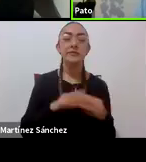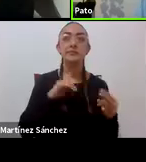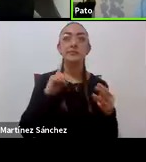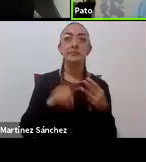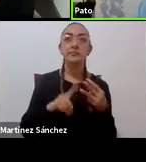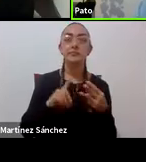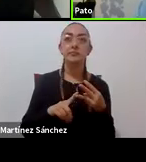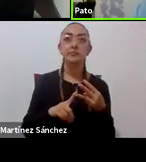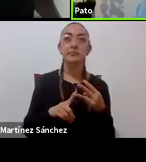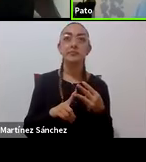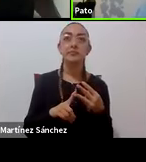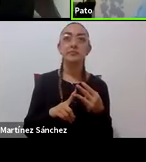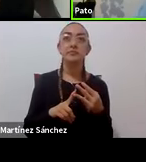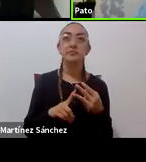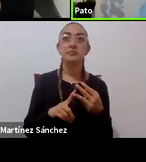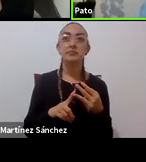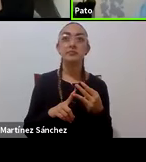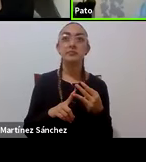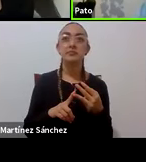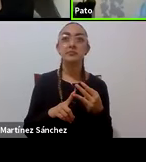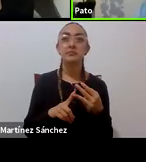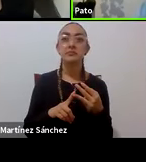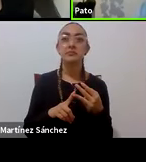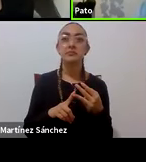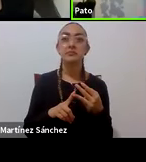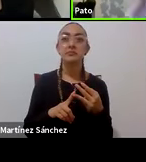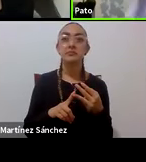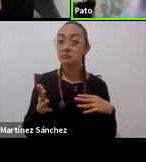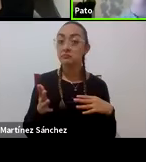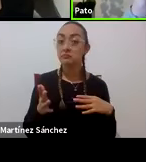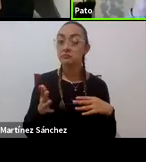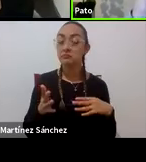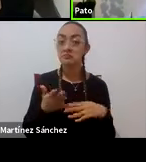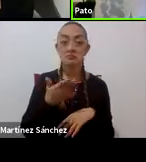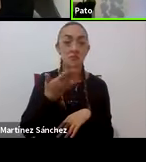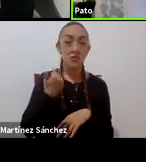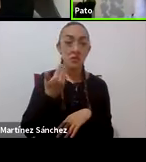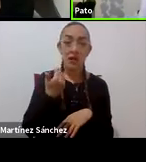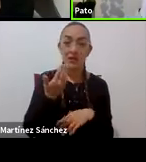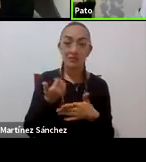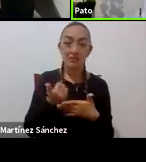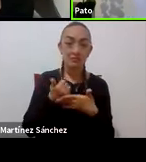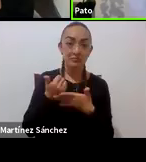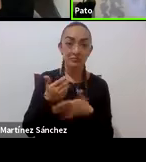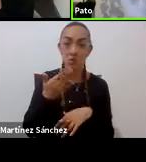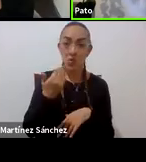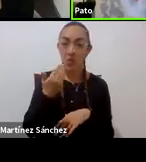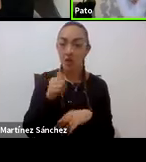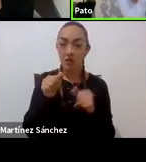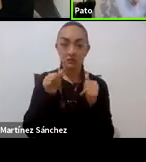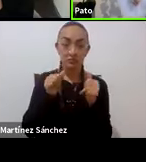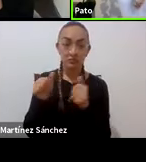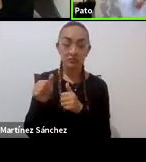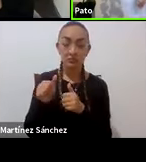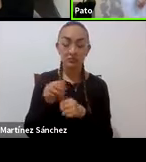ausencia, ausencia. O sea, ¿no? Entonces, ese fue de alguna manera el